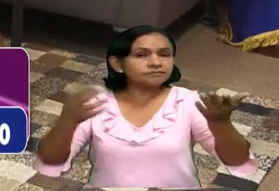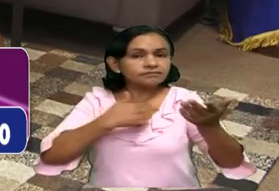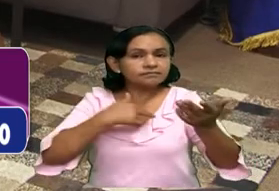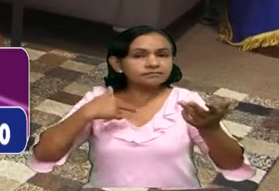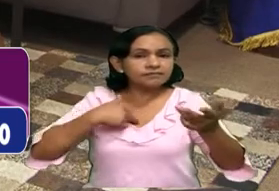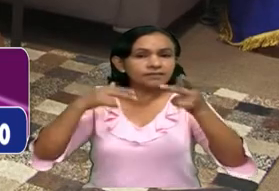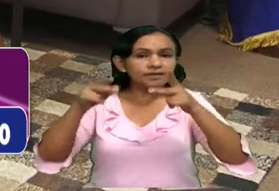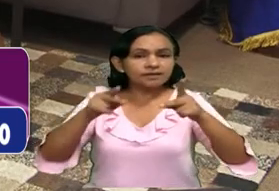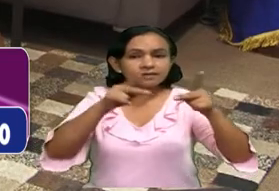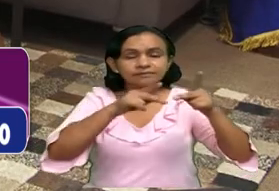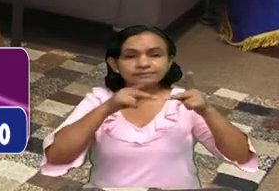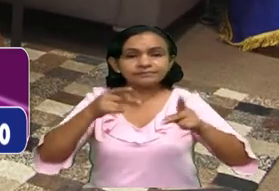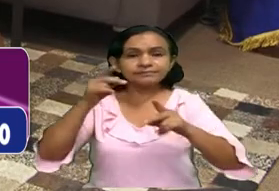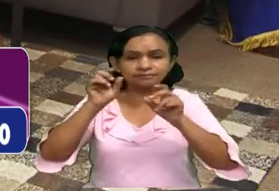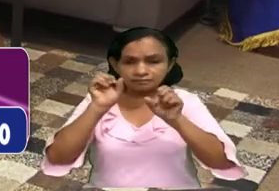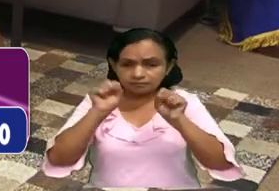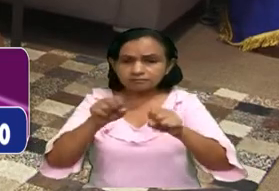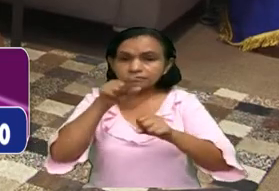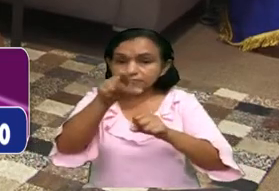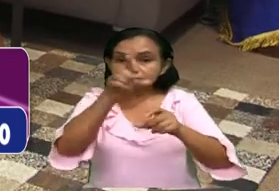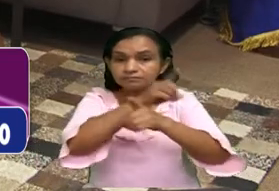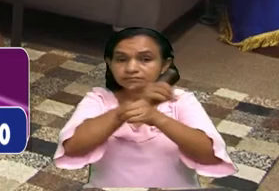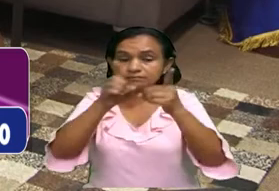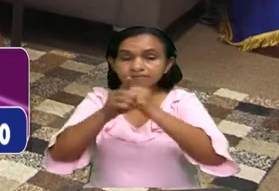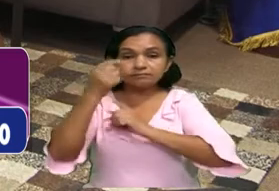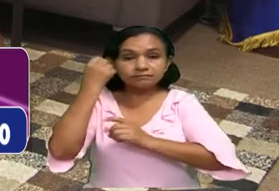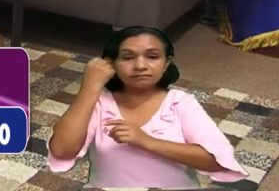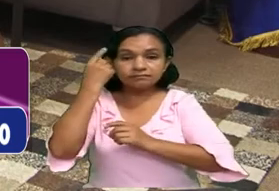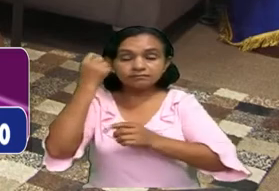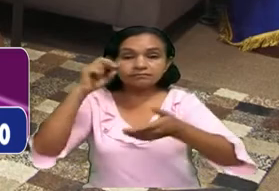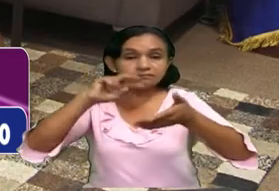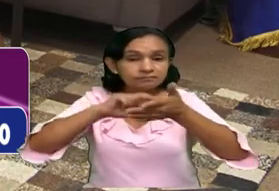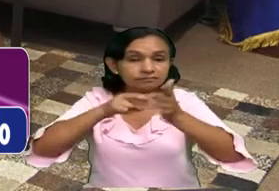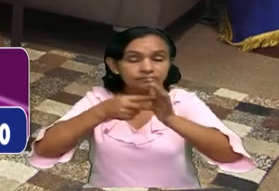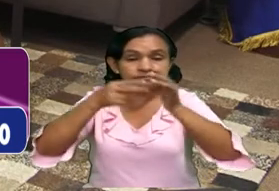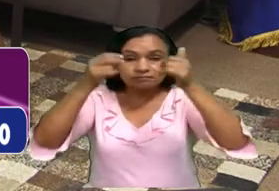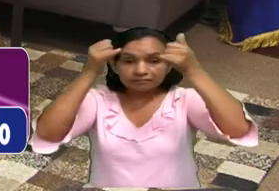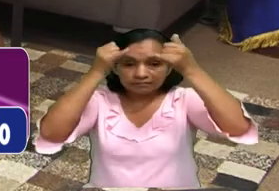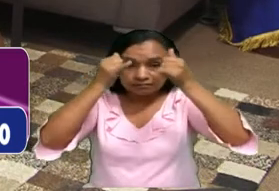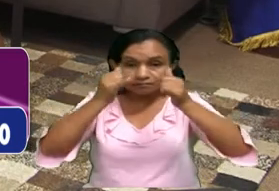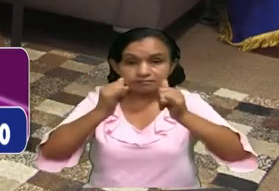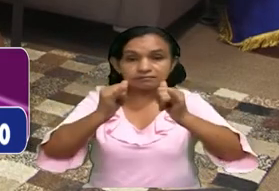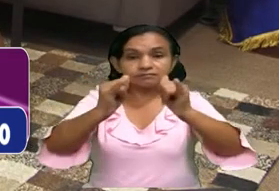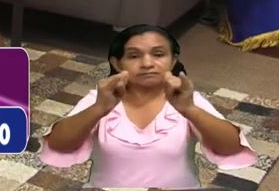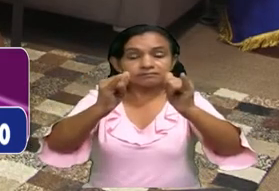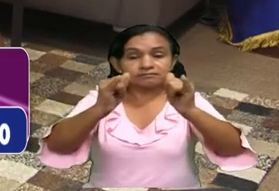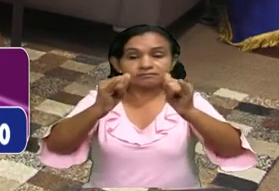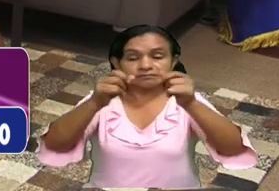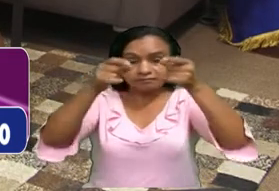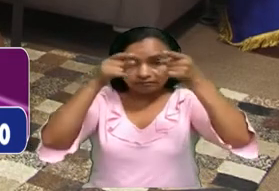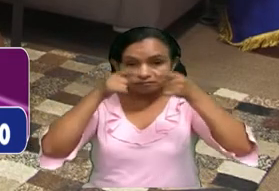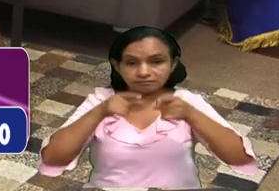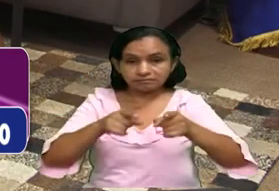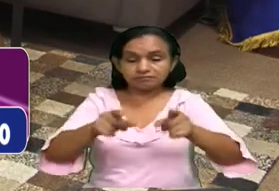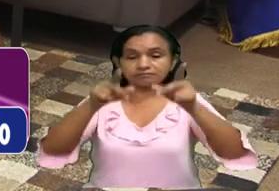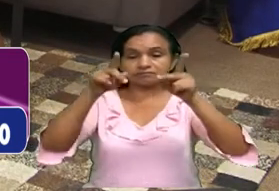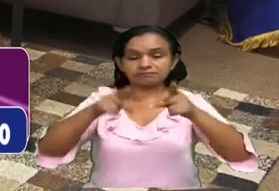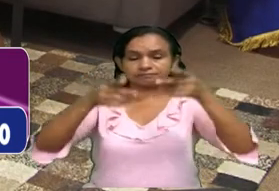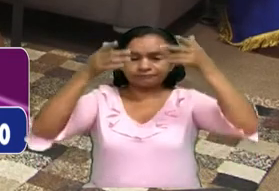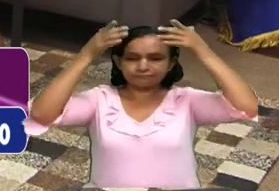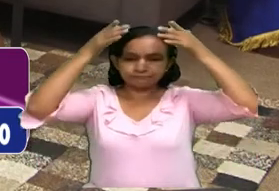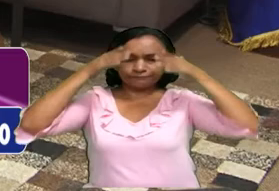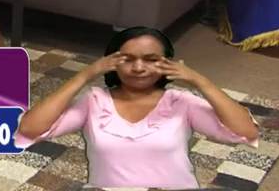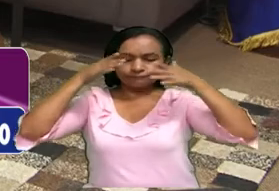tiene que entender qué significa la actividad ganadera. El ganadero no solamente es alguien que se pone un sombrero